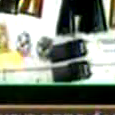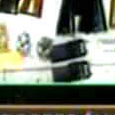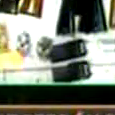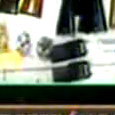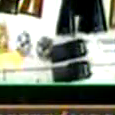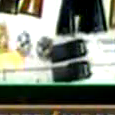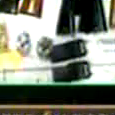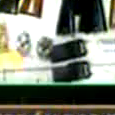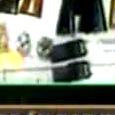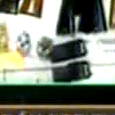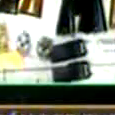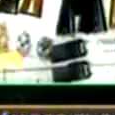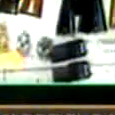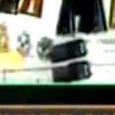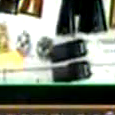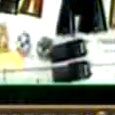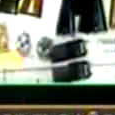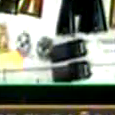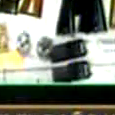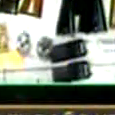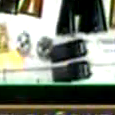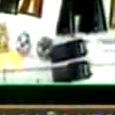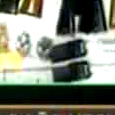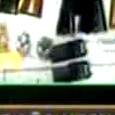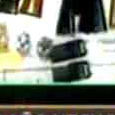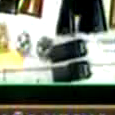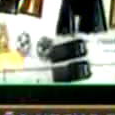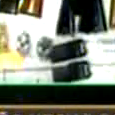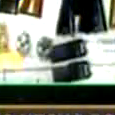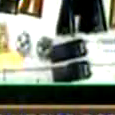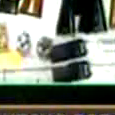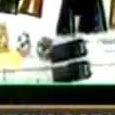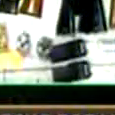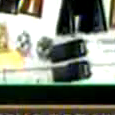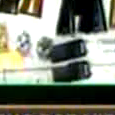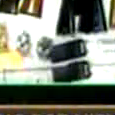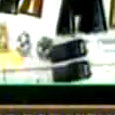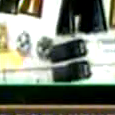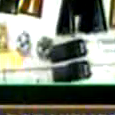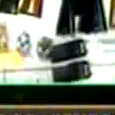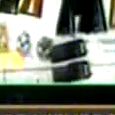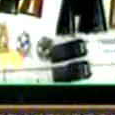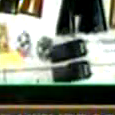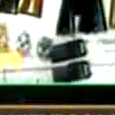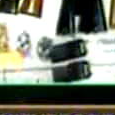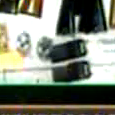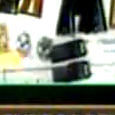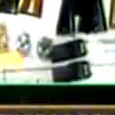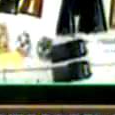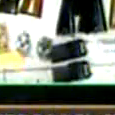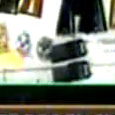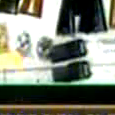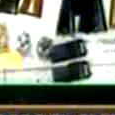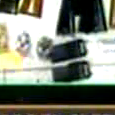localizaron entre ellos municiones uniformes militares granadas de humo etcétera y